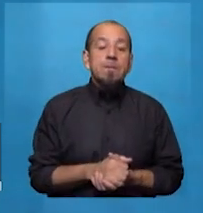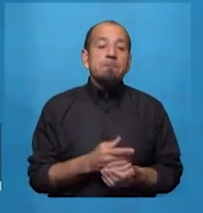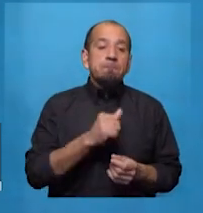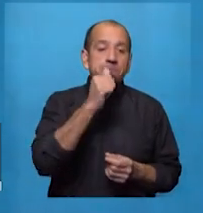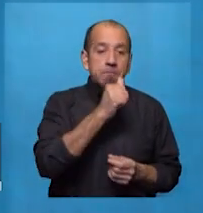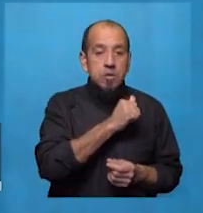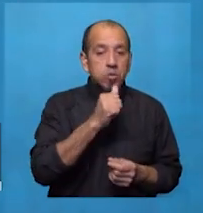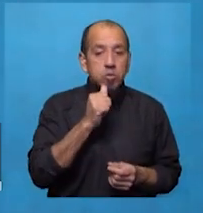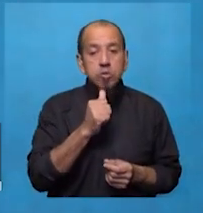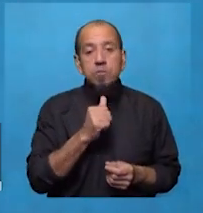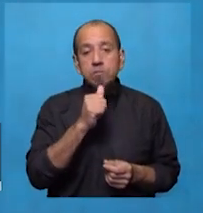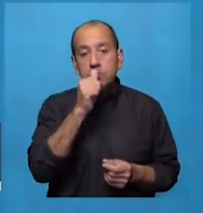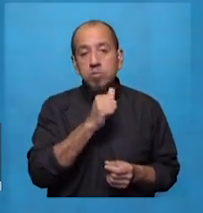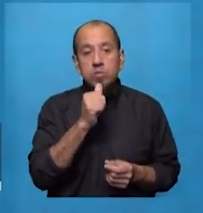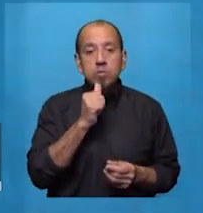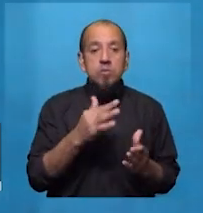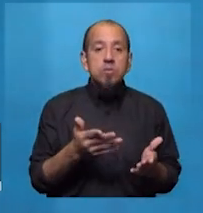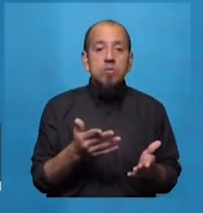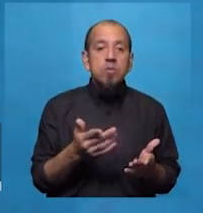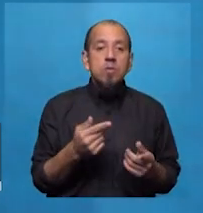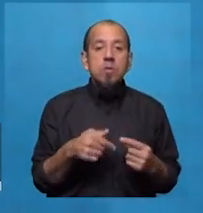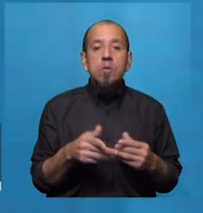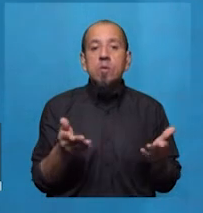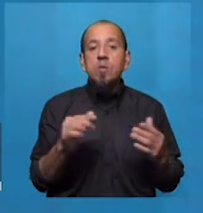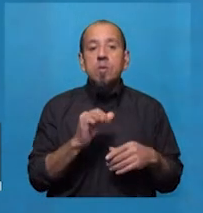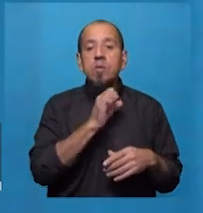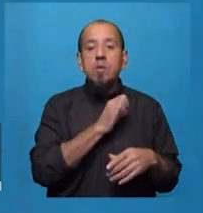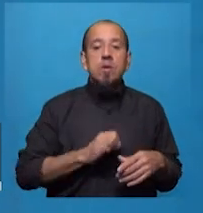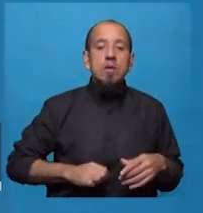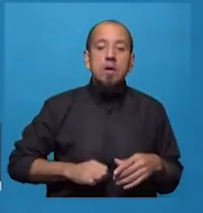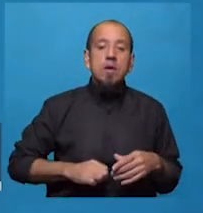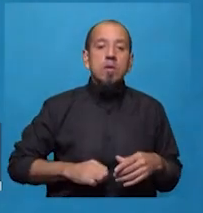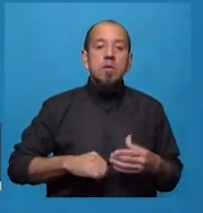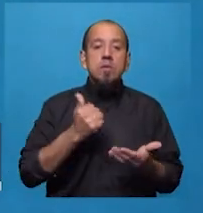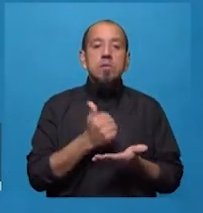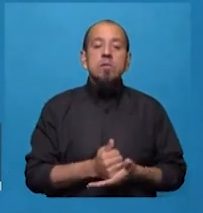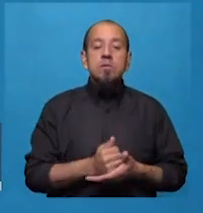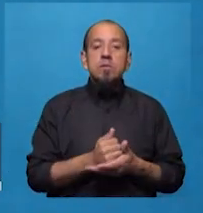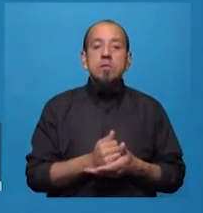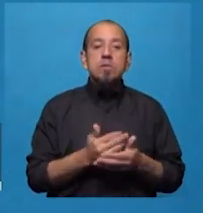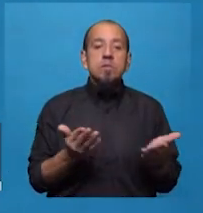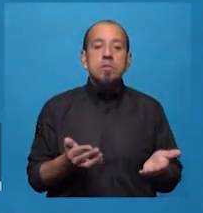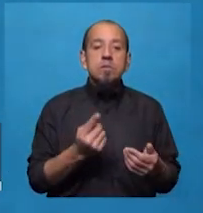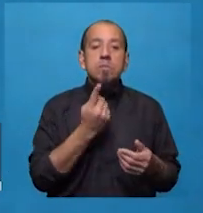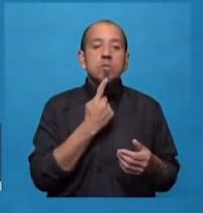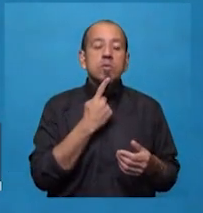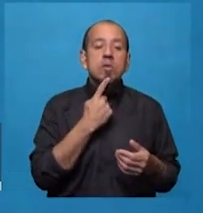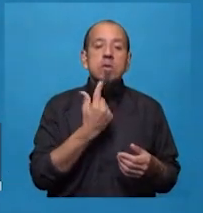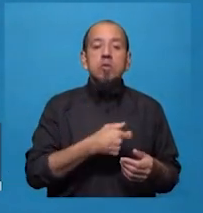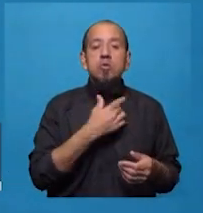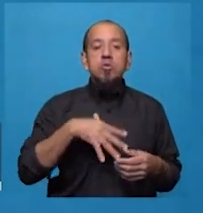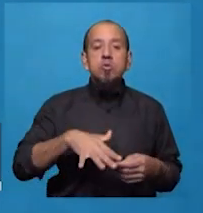clave un poco es devolverle presencia al estado en zonas donde han sido abandonadas por las políticas sociales